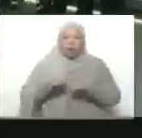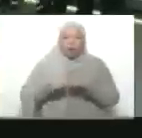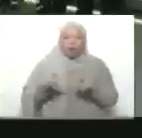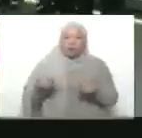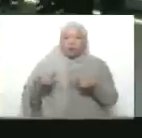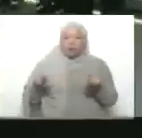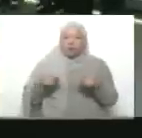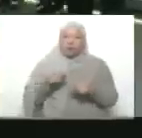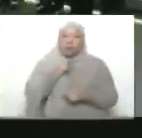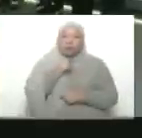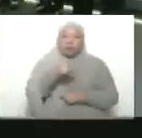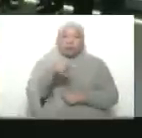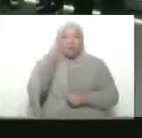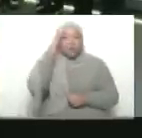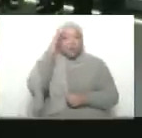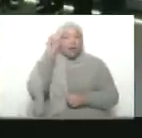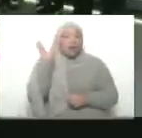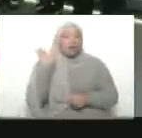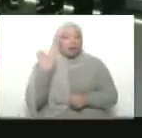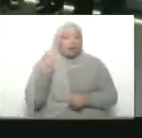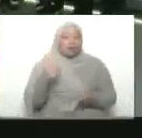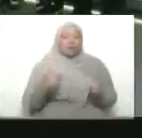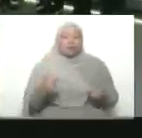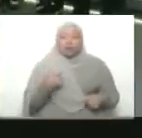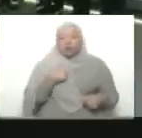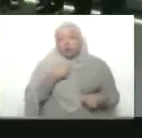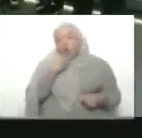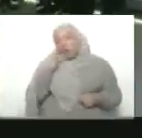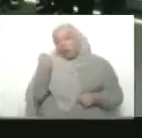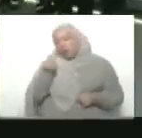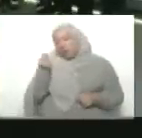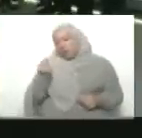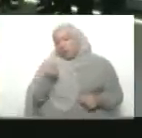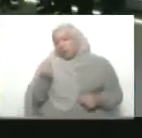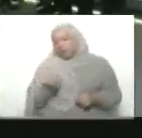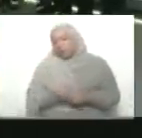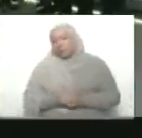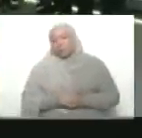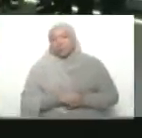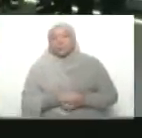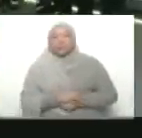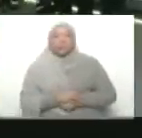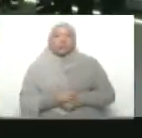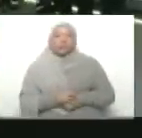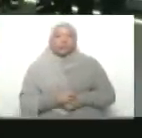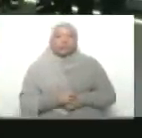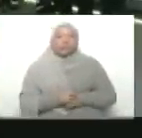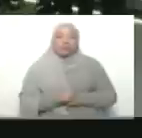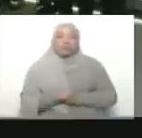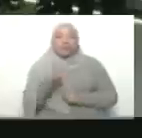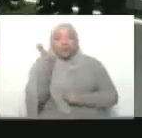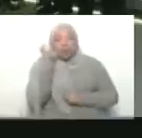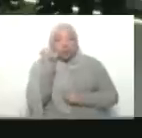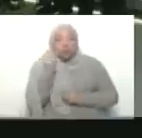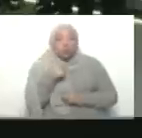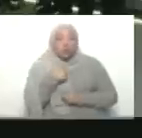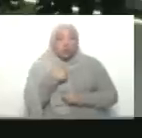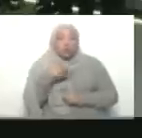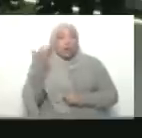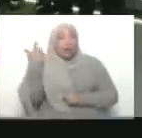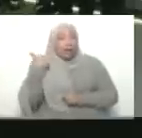saben lo chévere Yo cuando estaba má chamo escucharon la expresión no cuando estaba